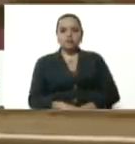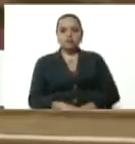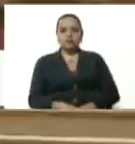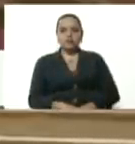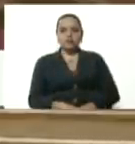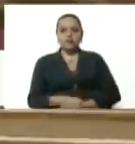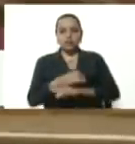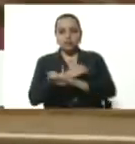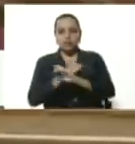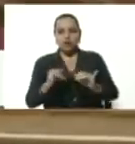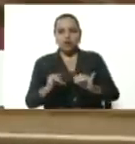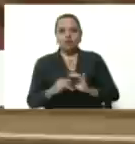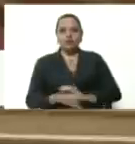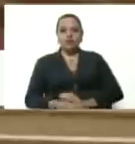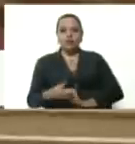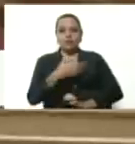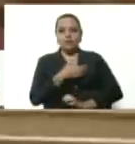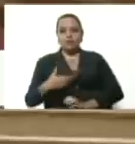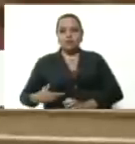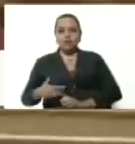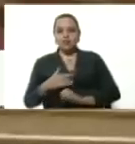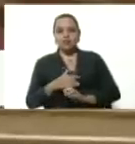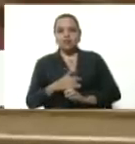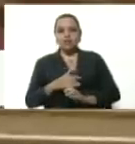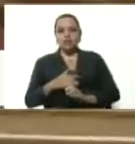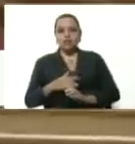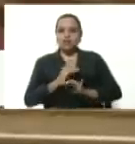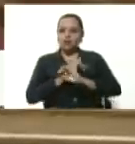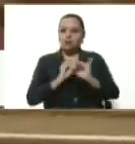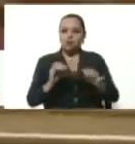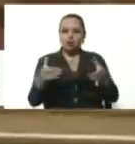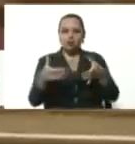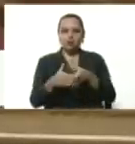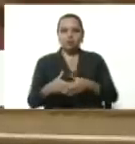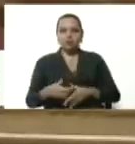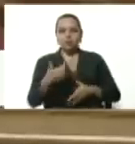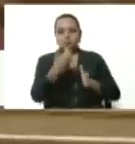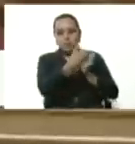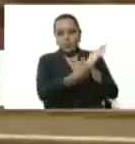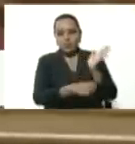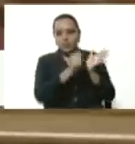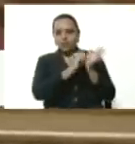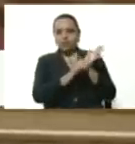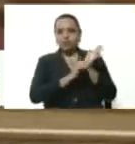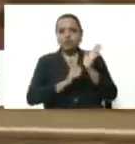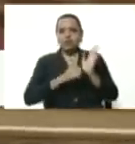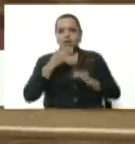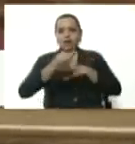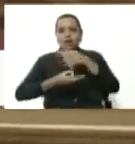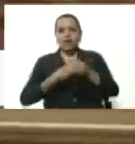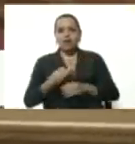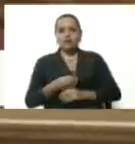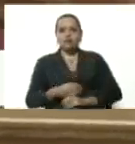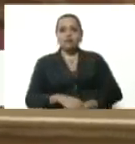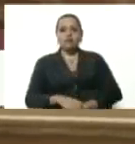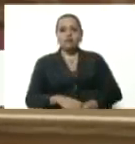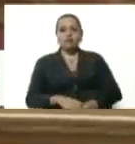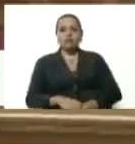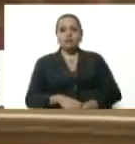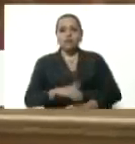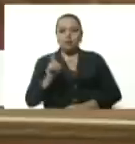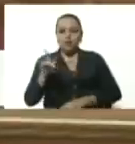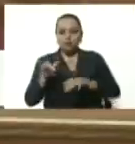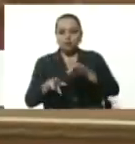la sesión. Esto es un acta, un registro sucinto del acta de lo acontecido en dicha sesión. El acta taquigráfica de la